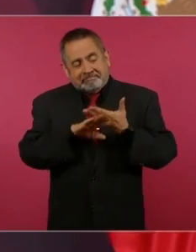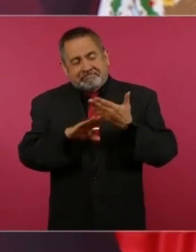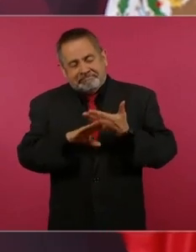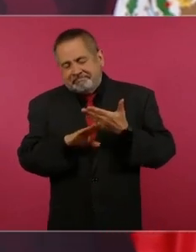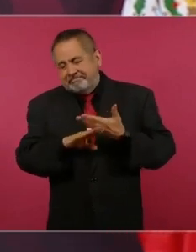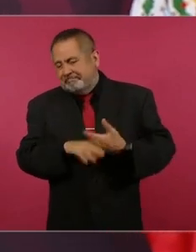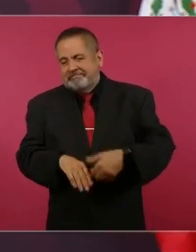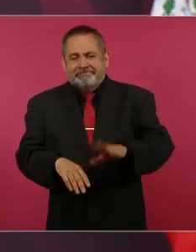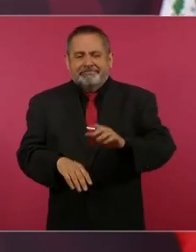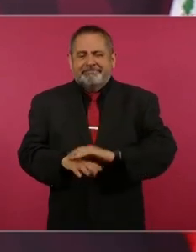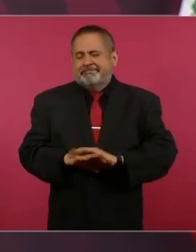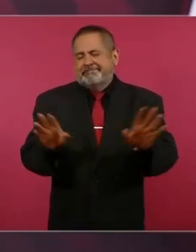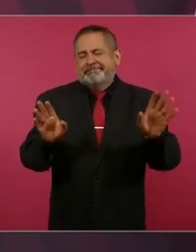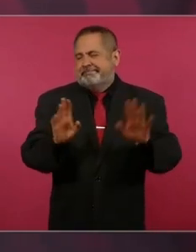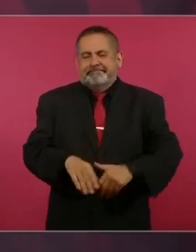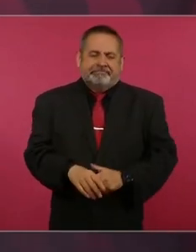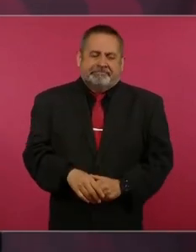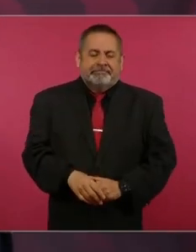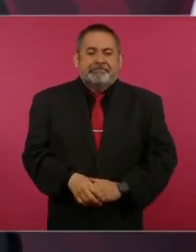denuncia sobre esto. No,